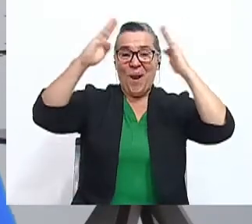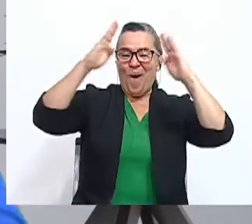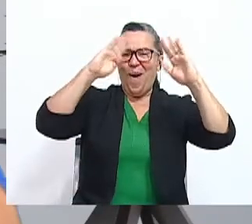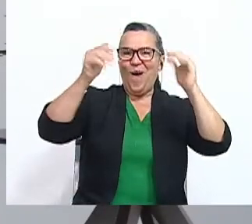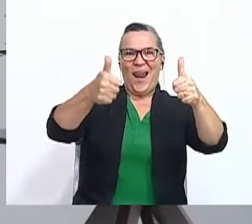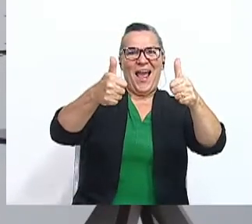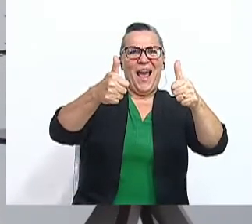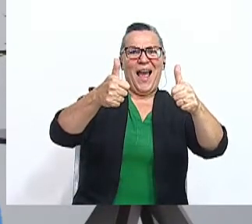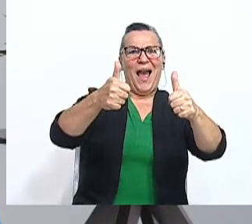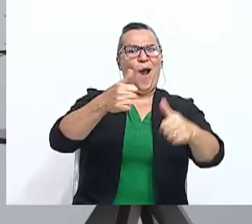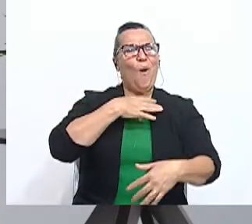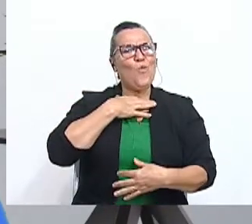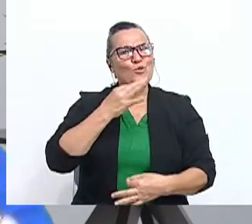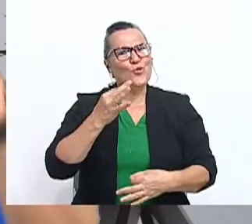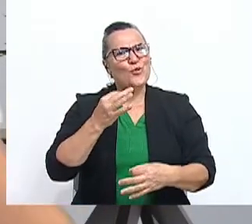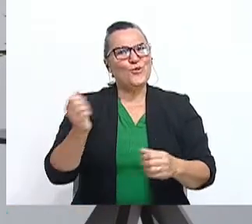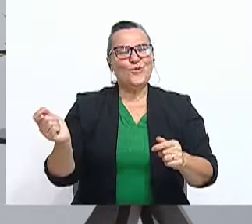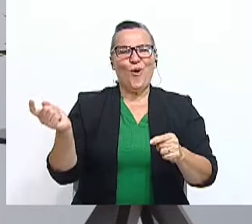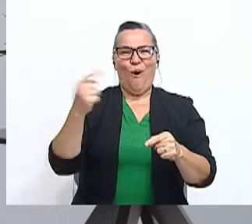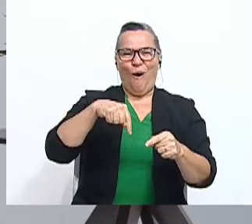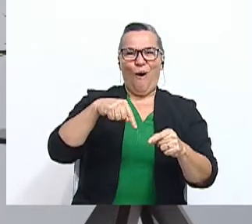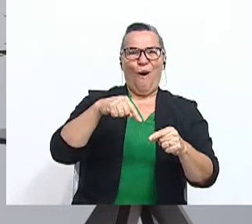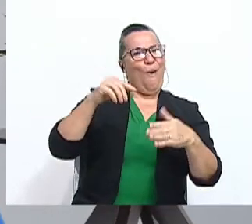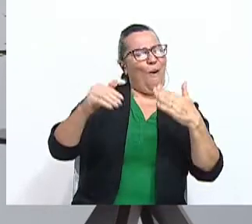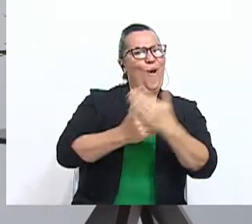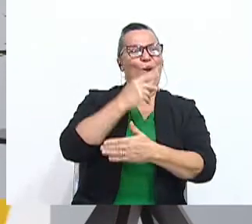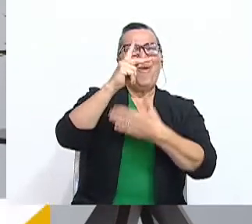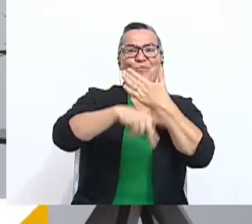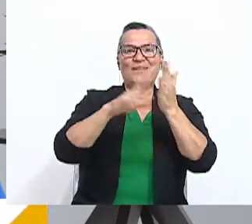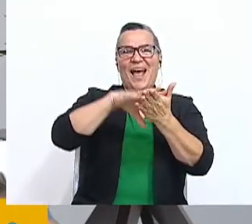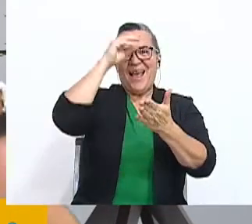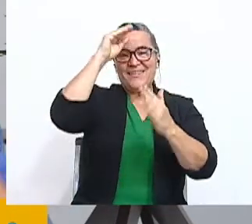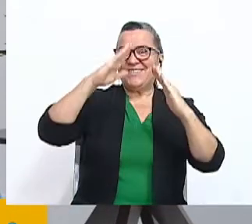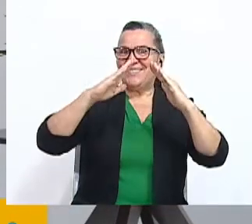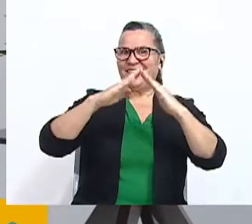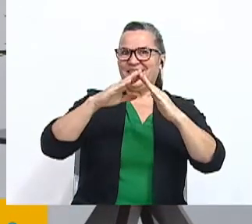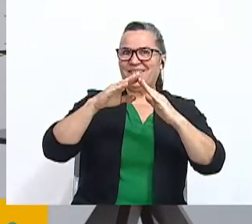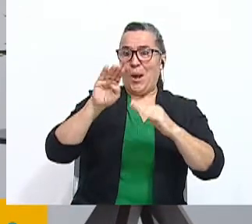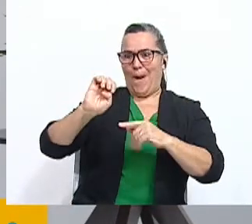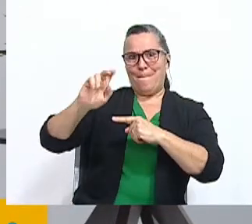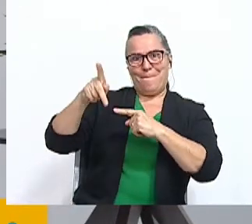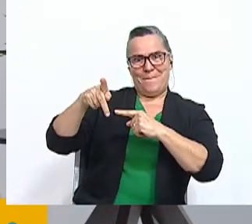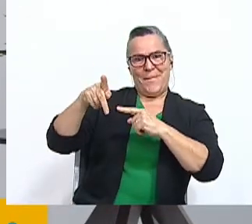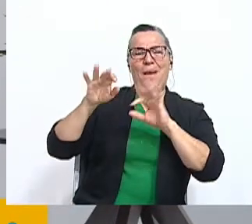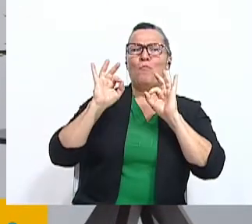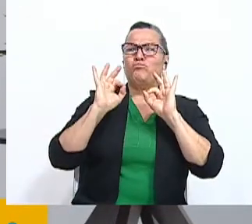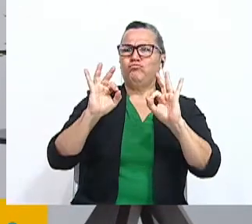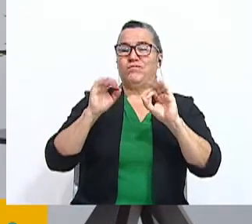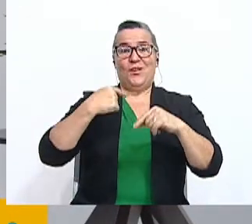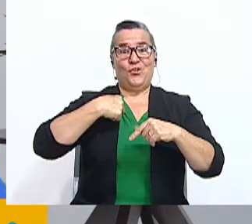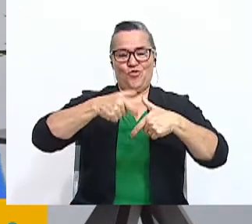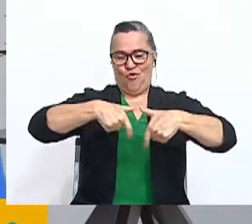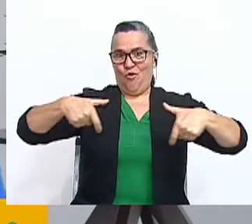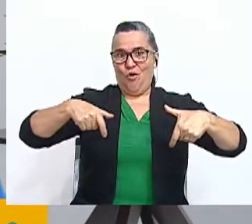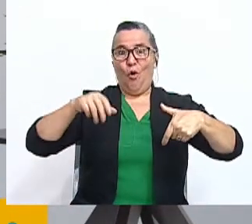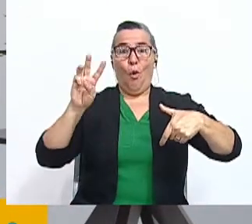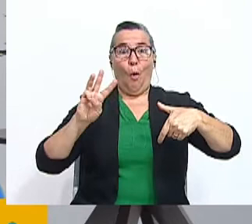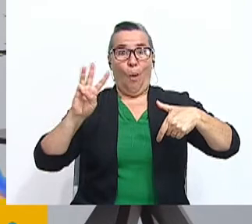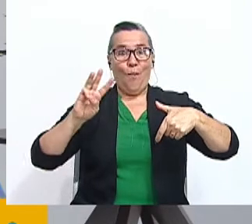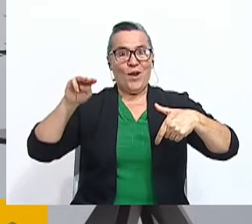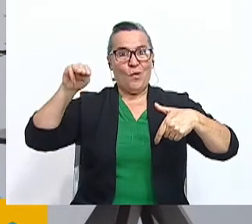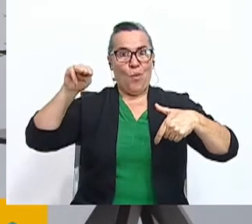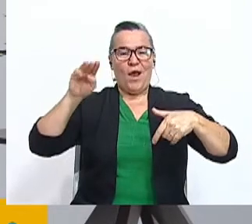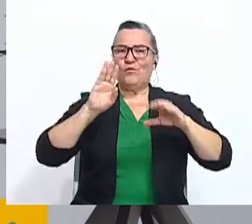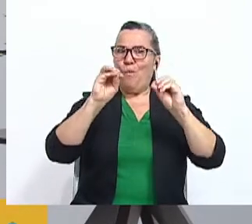Hola, hola, qué gusto que nos acompañen en un nuevo programa de Aprendo en Casa del Ministerio de Educación Pública. Yo soy Gualberto Morales,